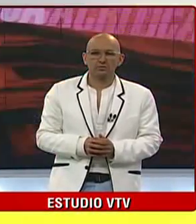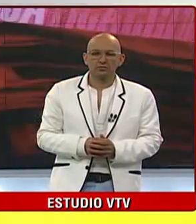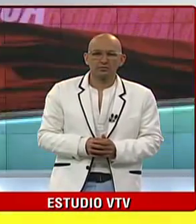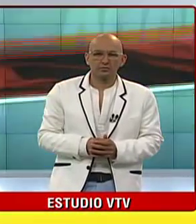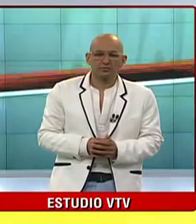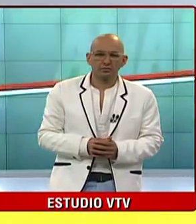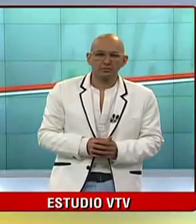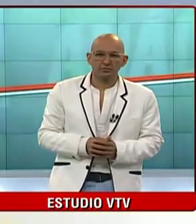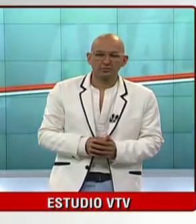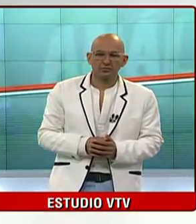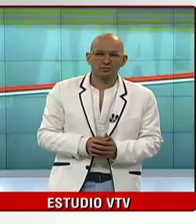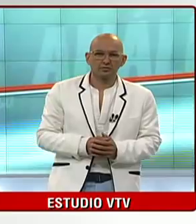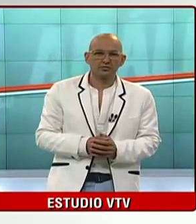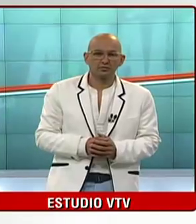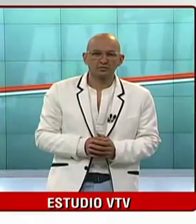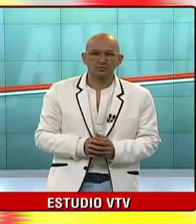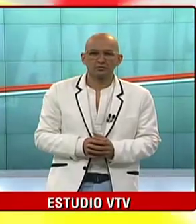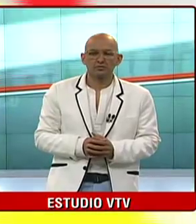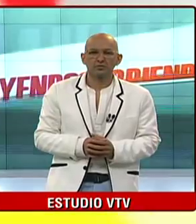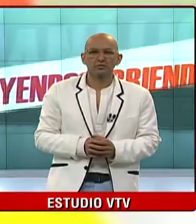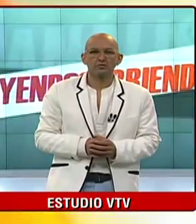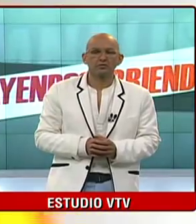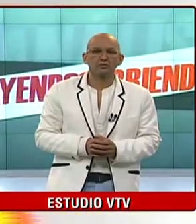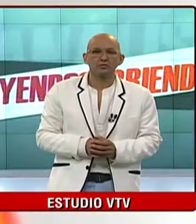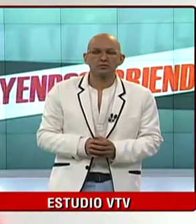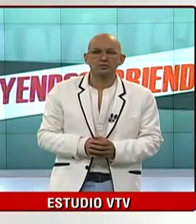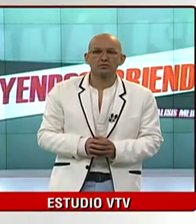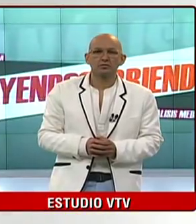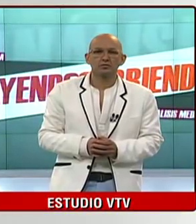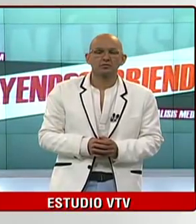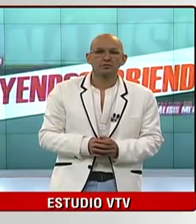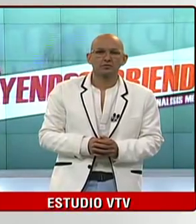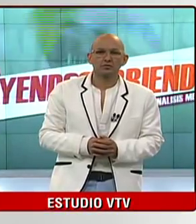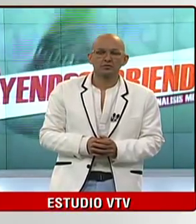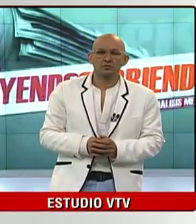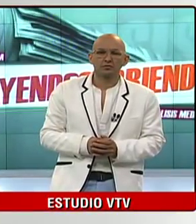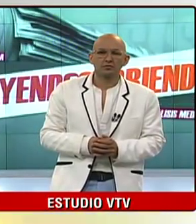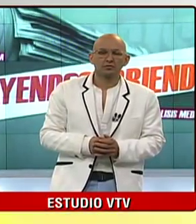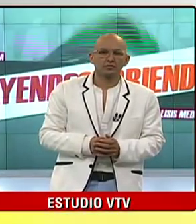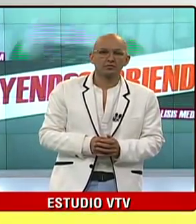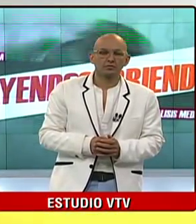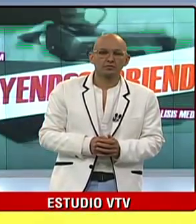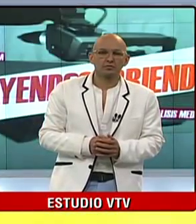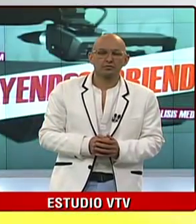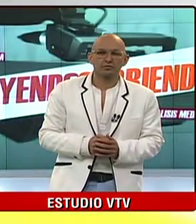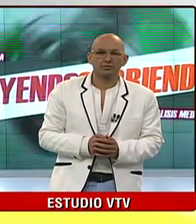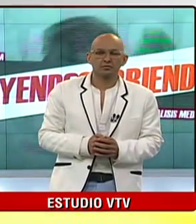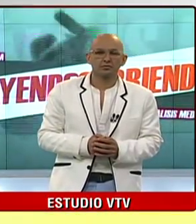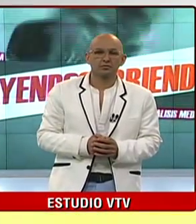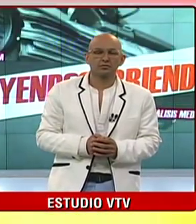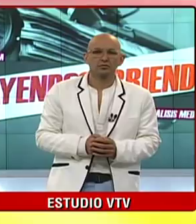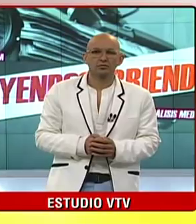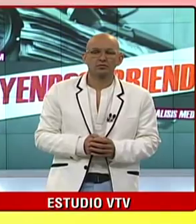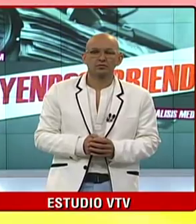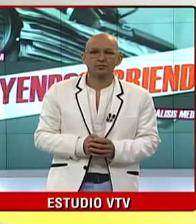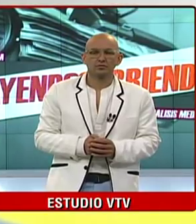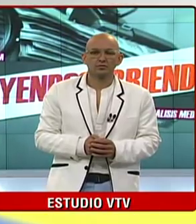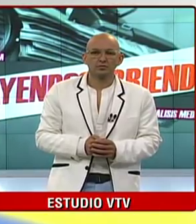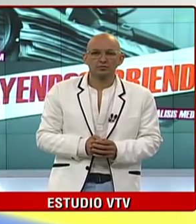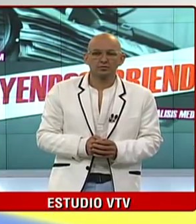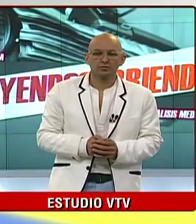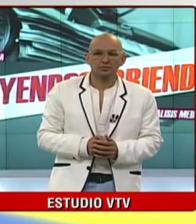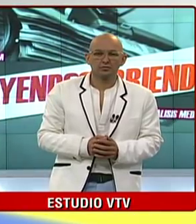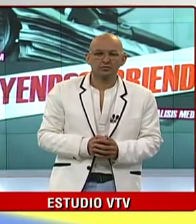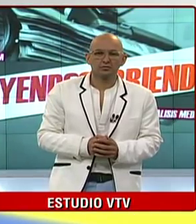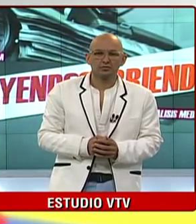Miguel Ángel, yo vi una intervención, seguro tú sabes cómo se llama, de un diputado